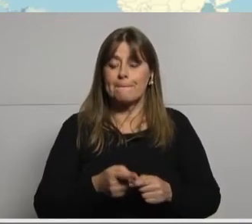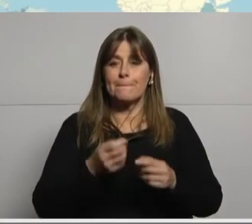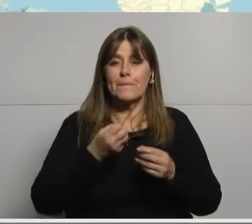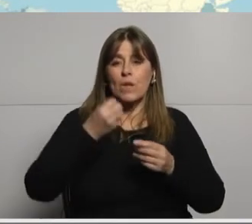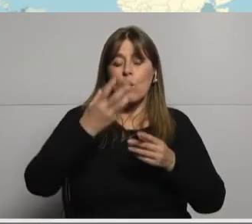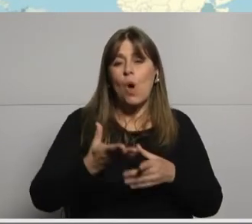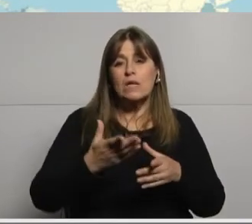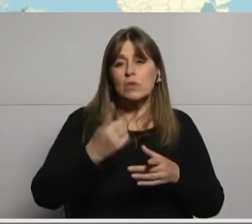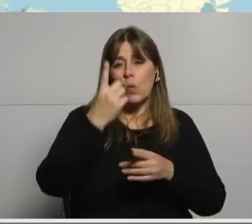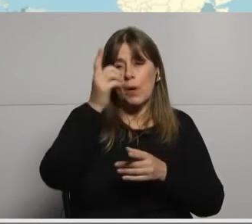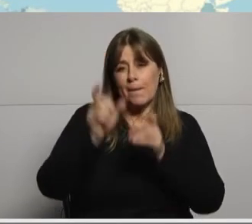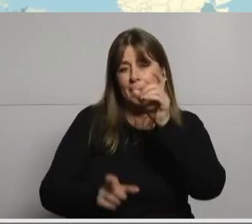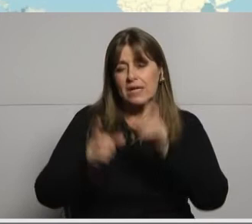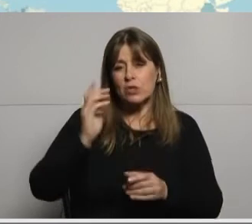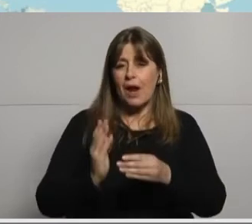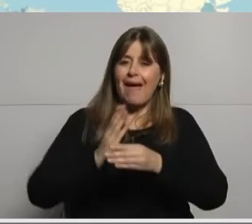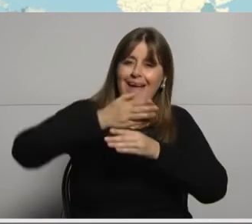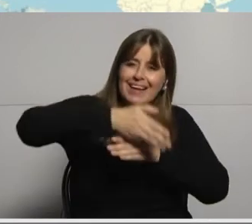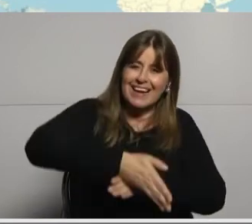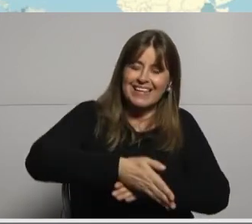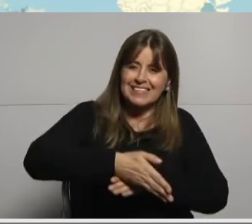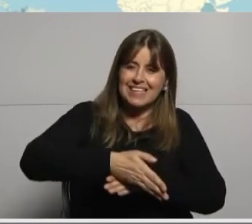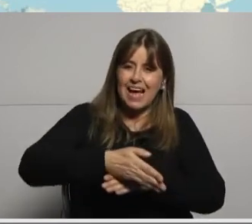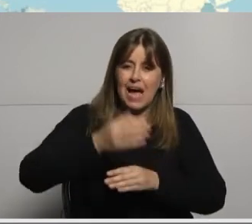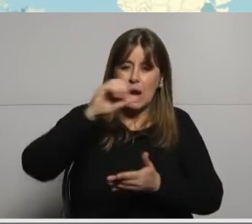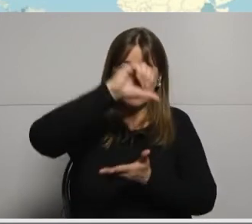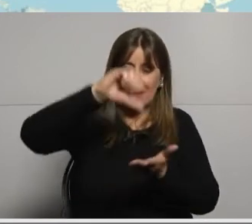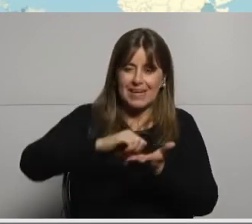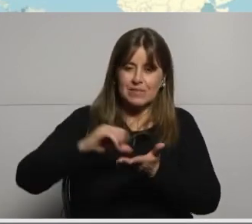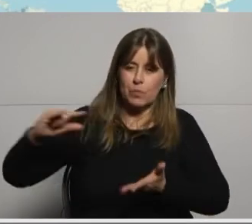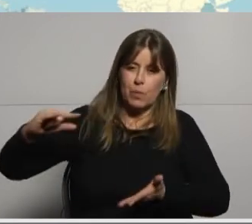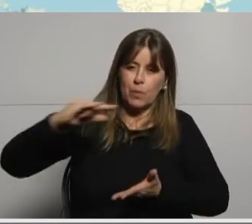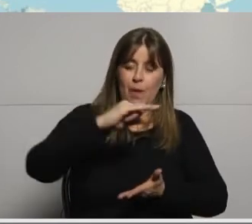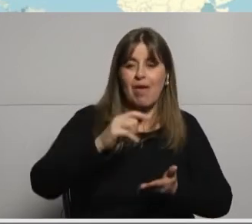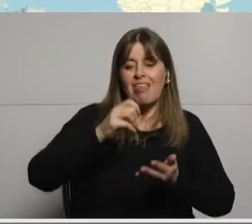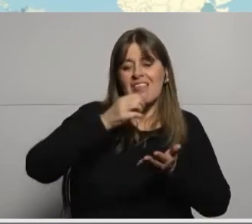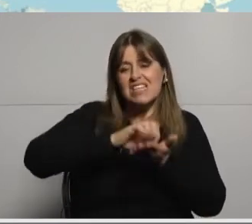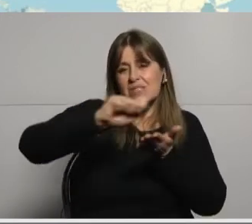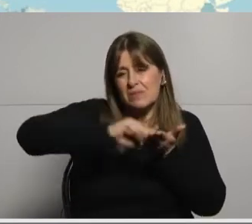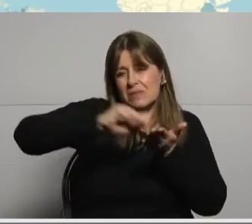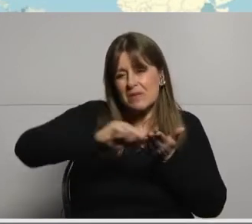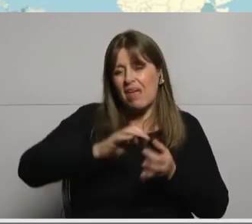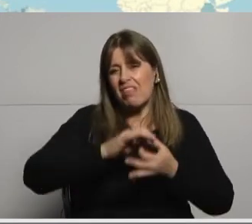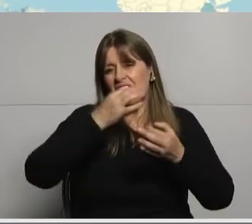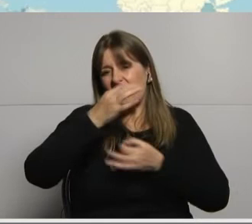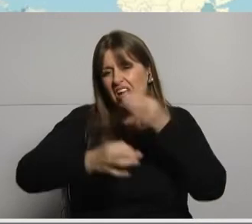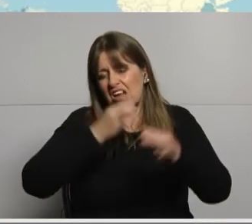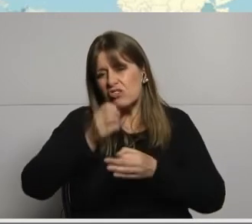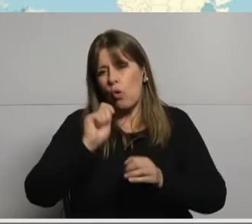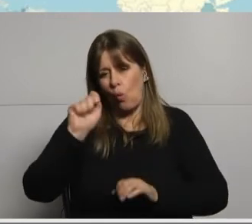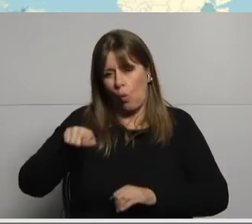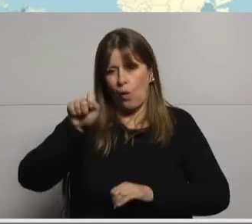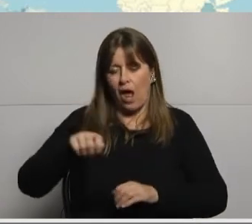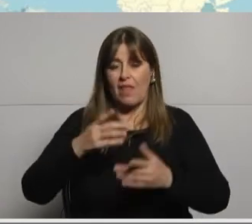cuando una persona ingresa al país por el aeropuerto de Carrasco tiene que hacer una declaración jurada, ¿sí? La declaración